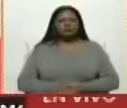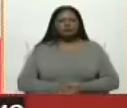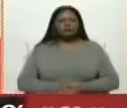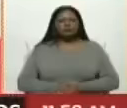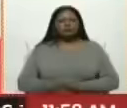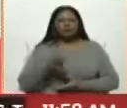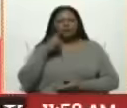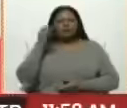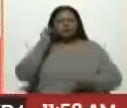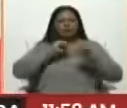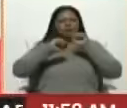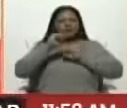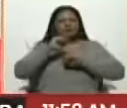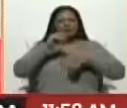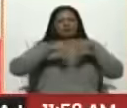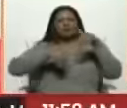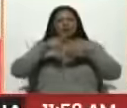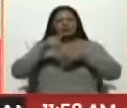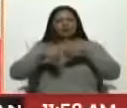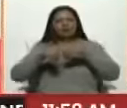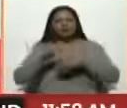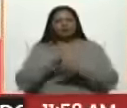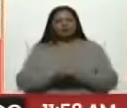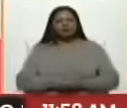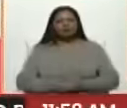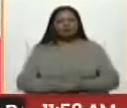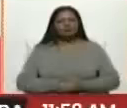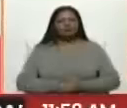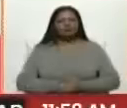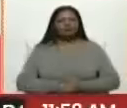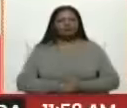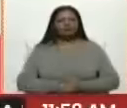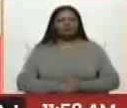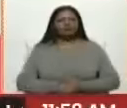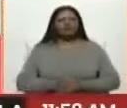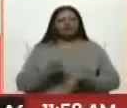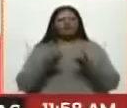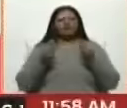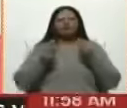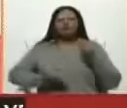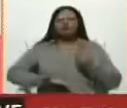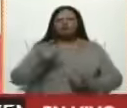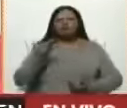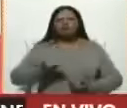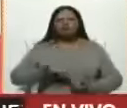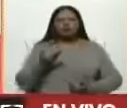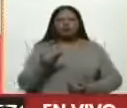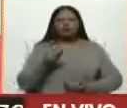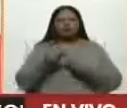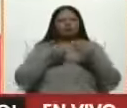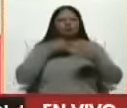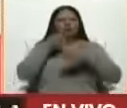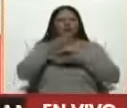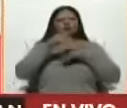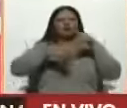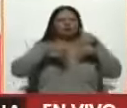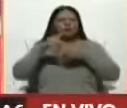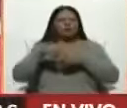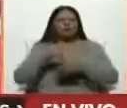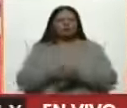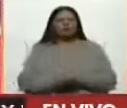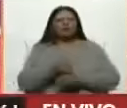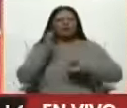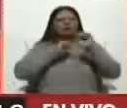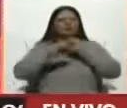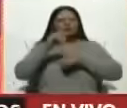la defensa del voto es tan importante como ir a votar. mejor dicho, la defensa del